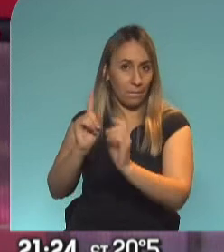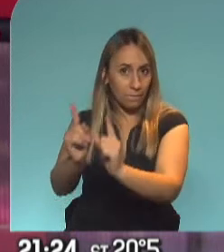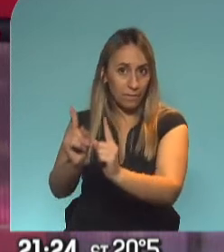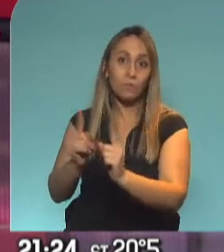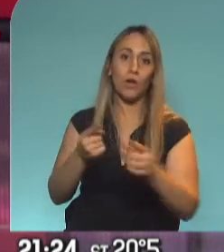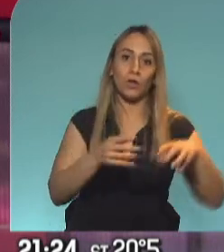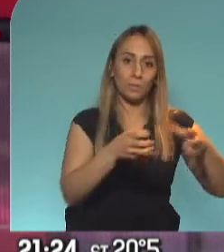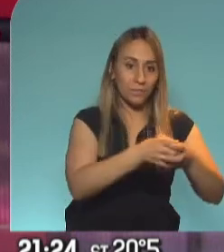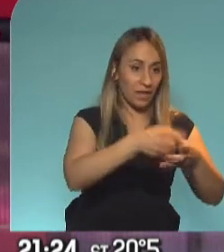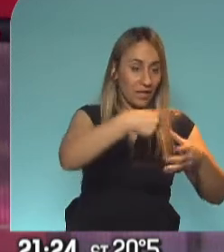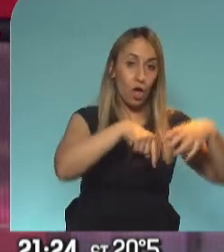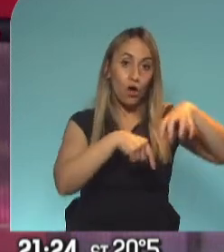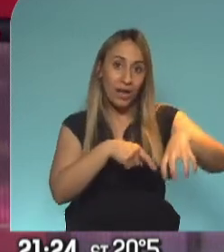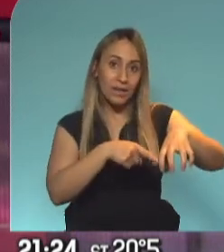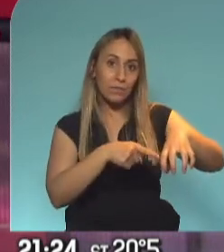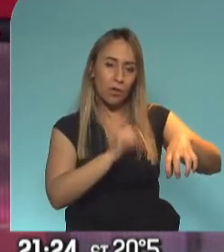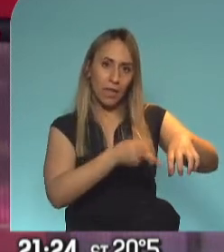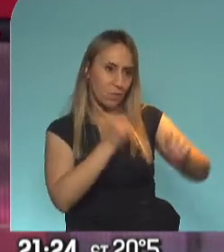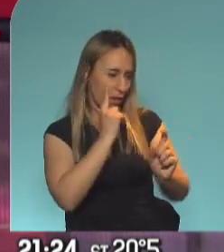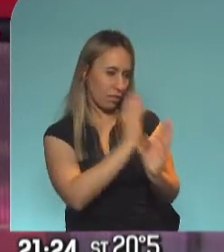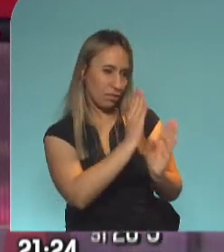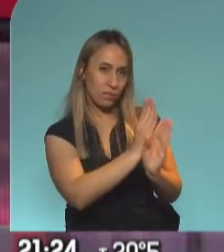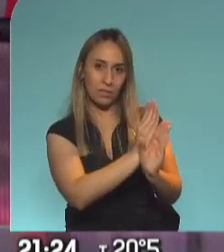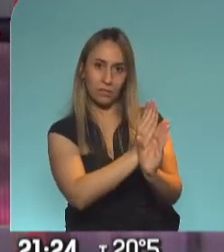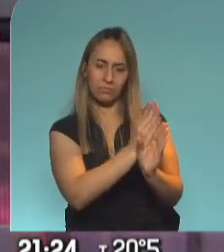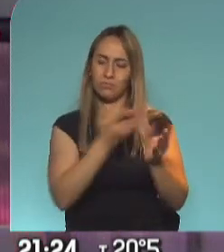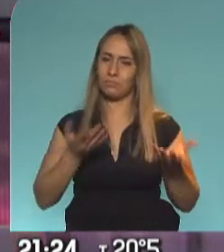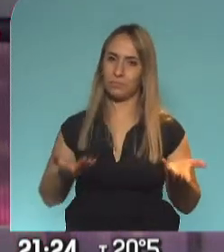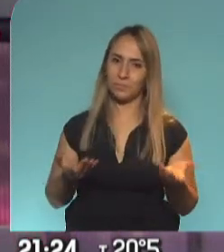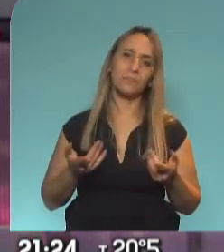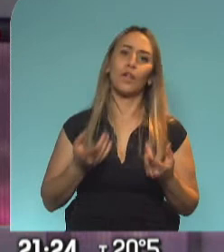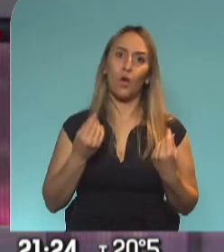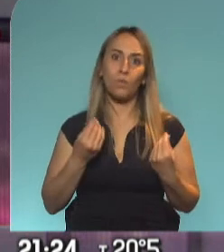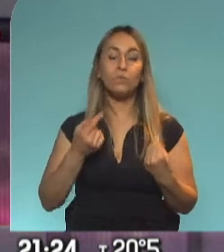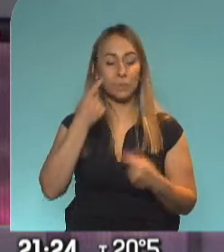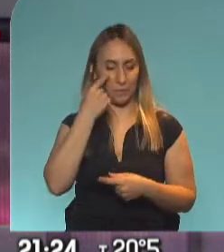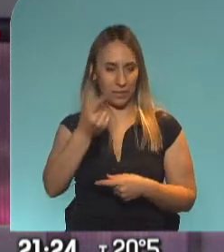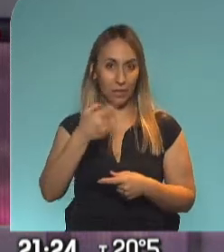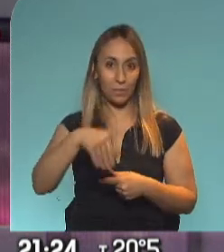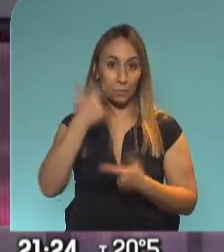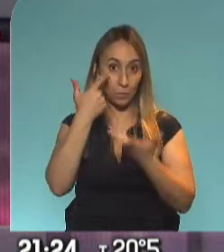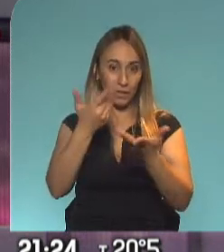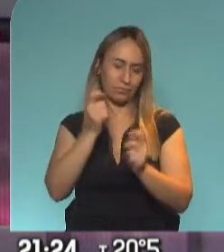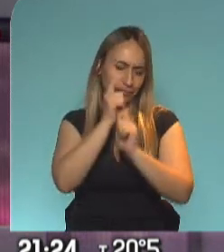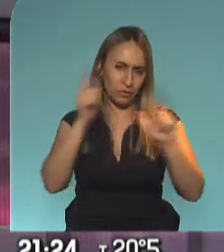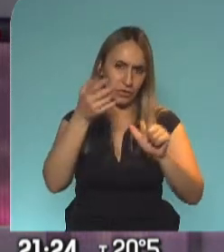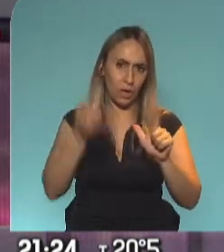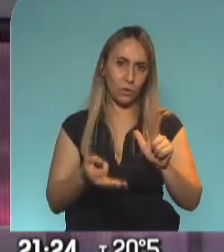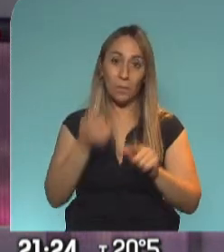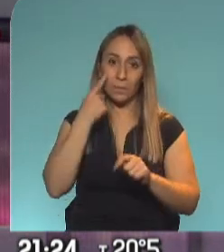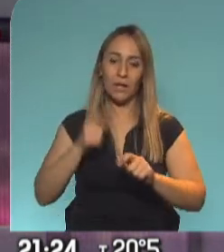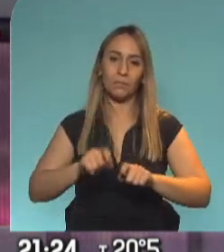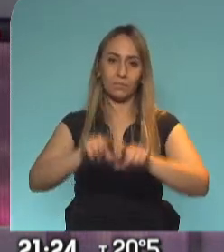organismos también los espiaban. ¿Qué tan alto llegaba? Prepárate porque te vas a sorprender. Mirá la próxima captura de